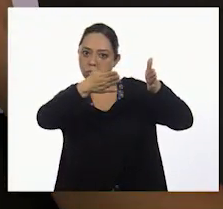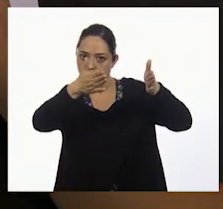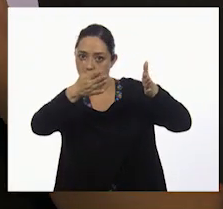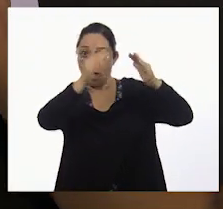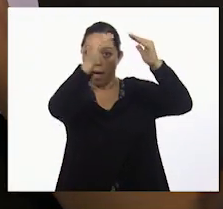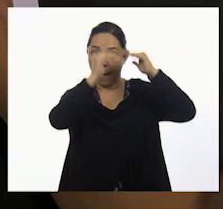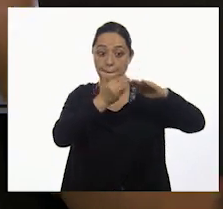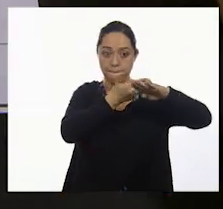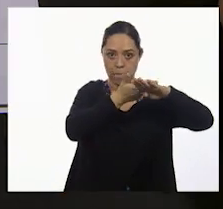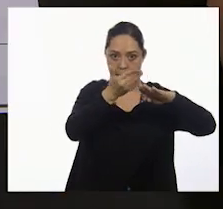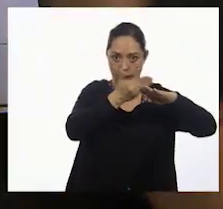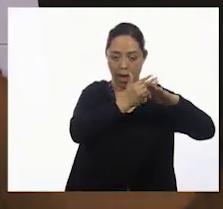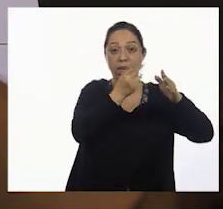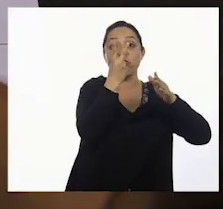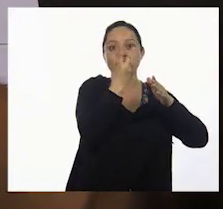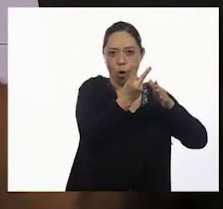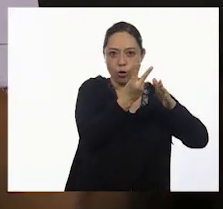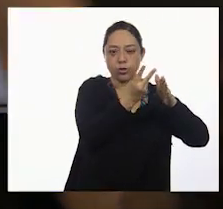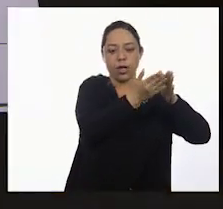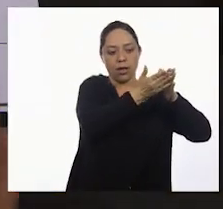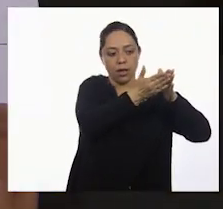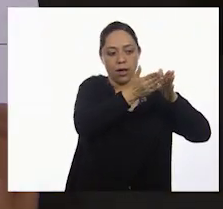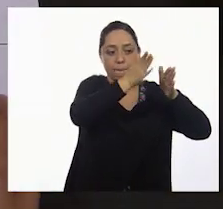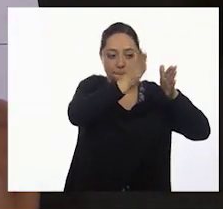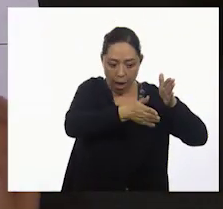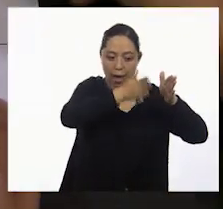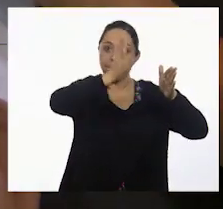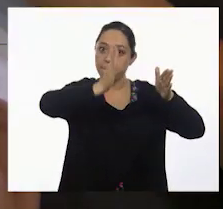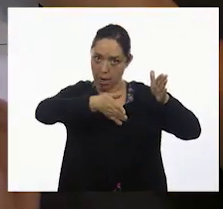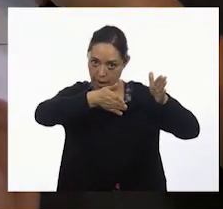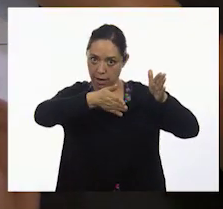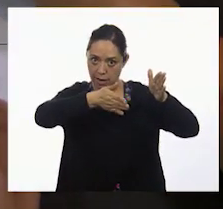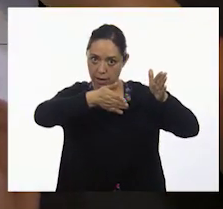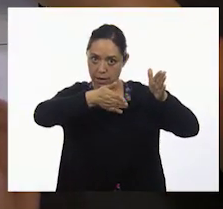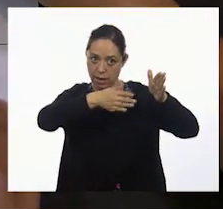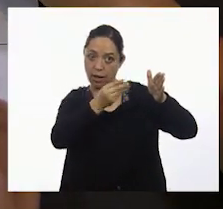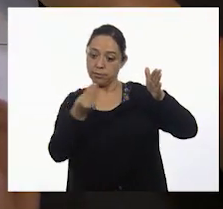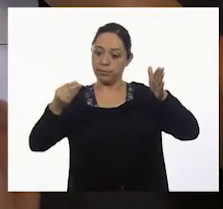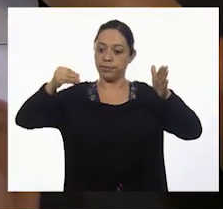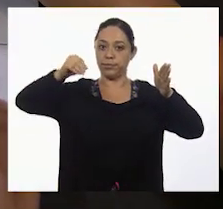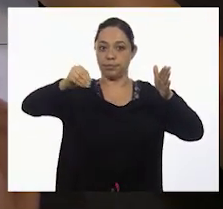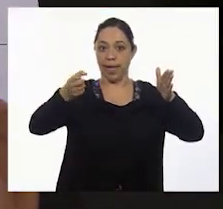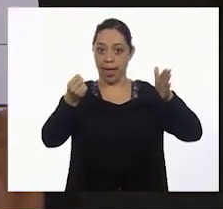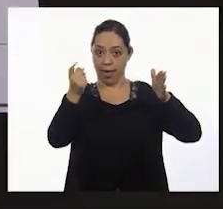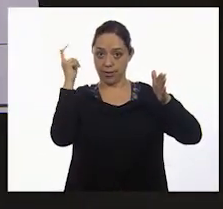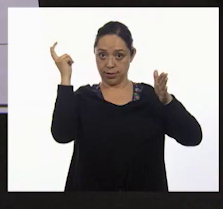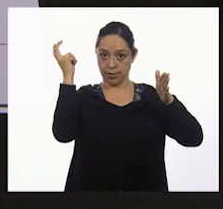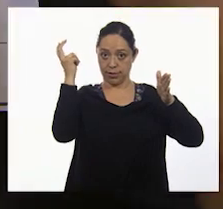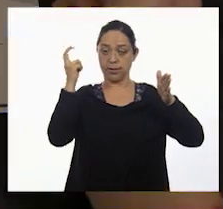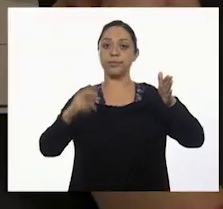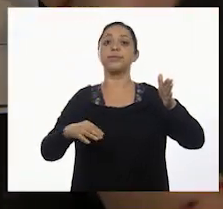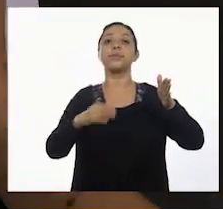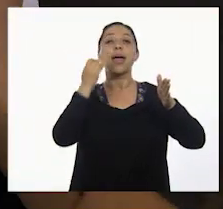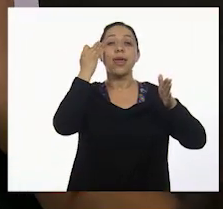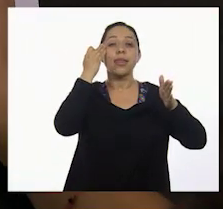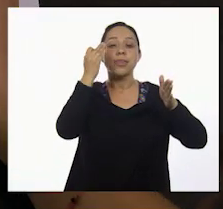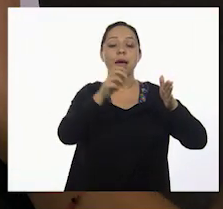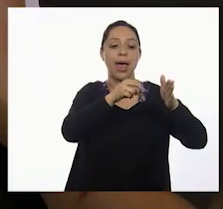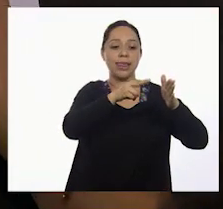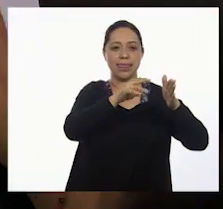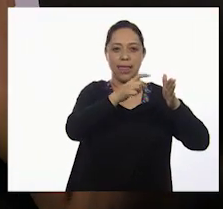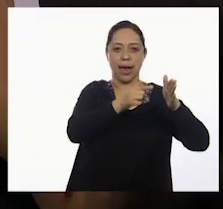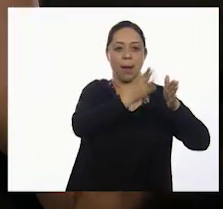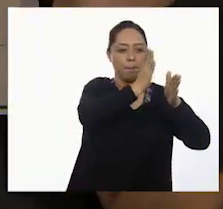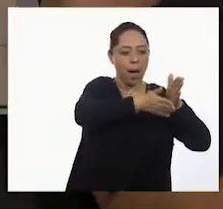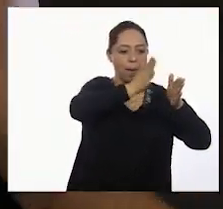silencio de blanca le llamamos 2, dura 2 pulsos y se escribe del siguiente modo. Al silencio de negra le